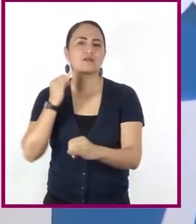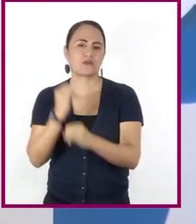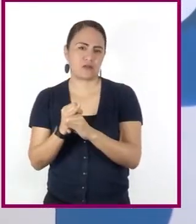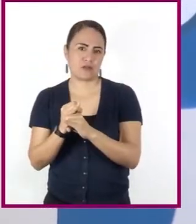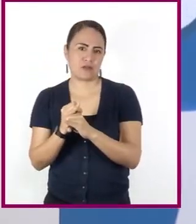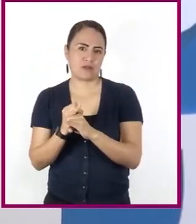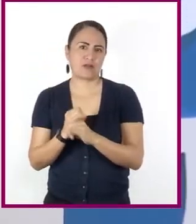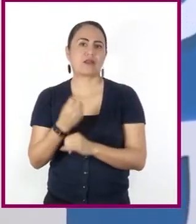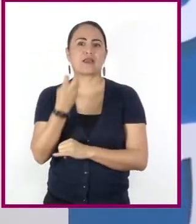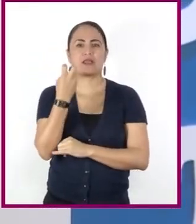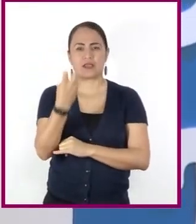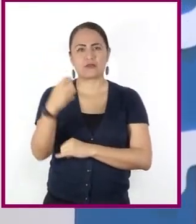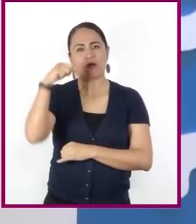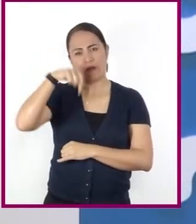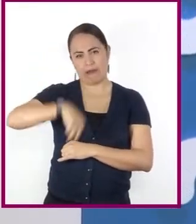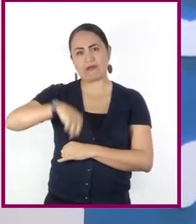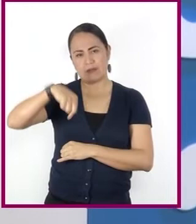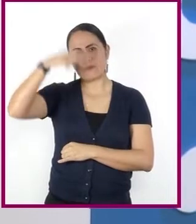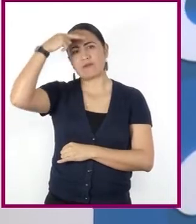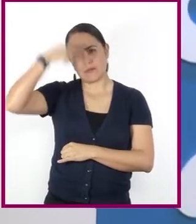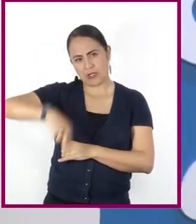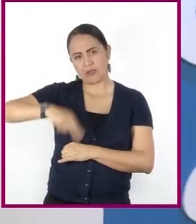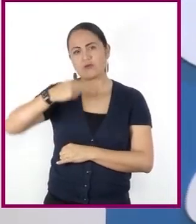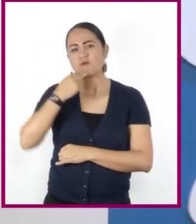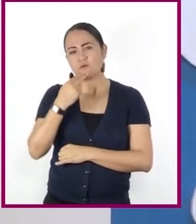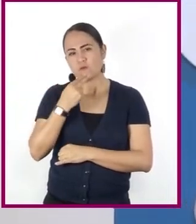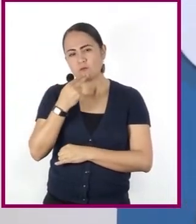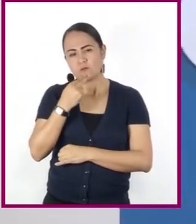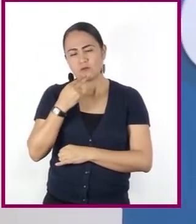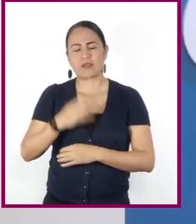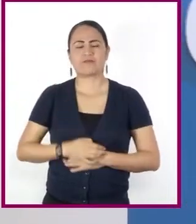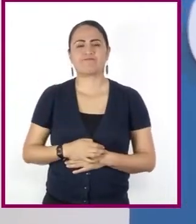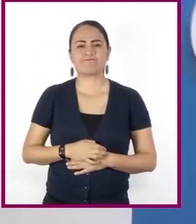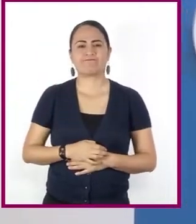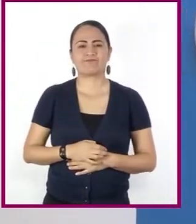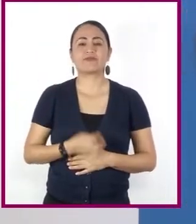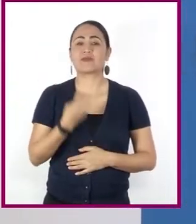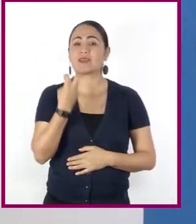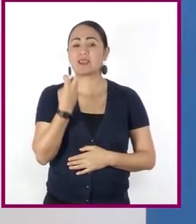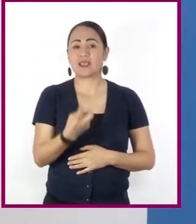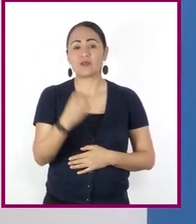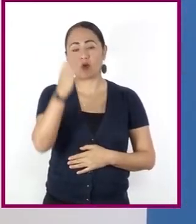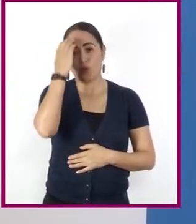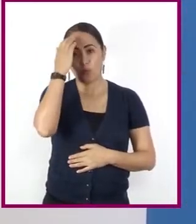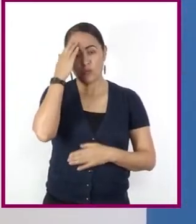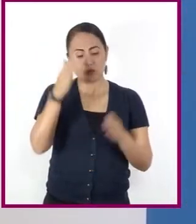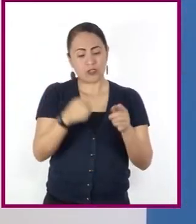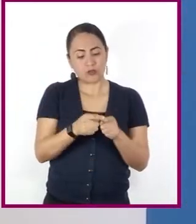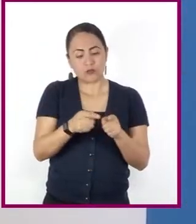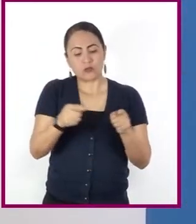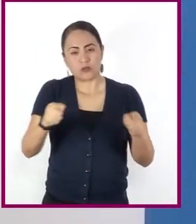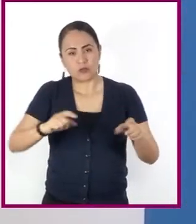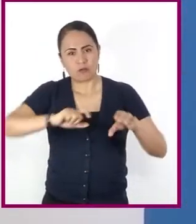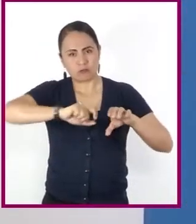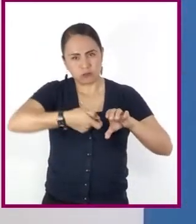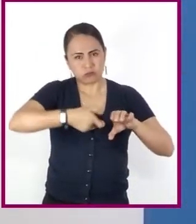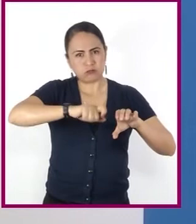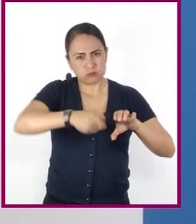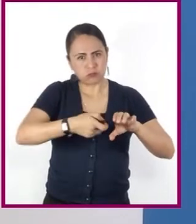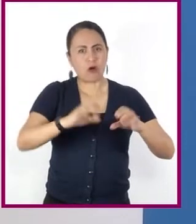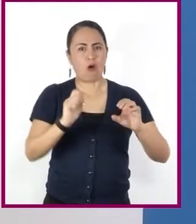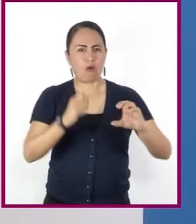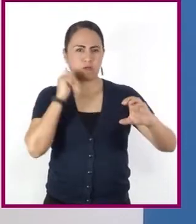es el que se usa en nuestro país. Eso nos ayuda a conocer el largo del tornillo o del clavo que